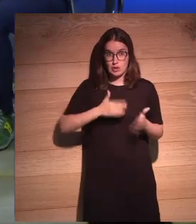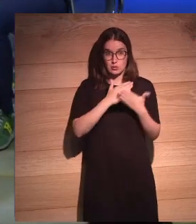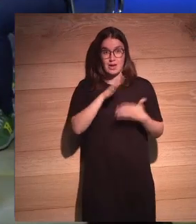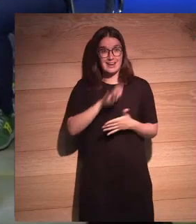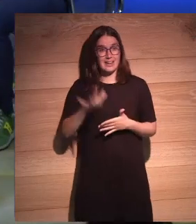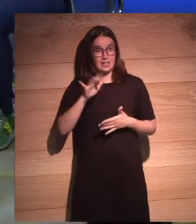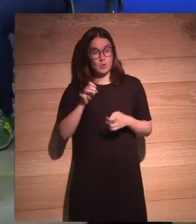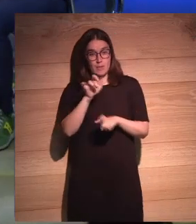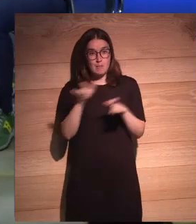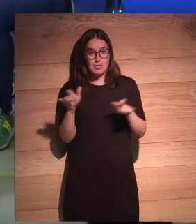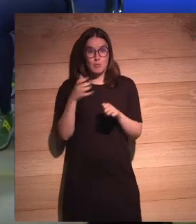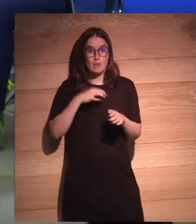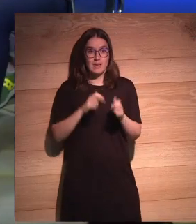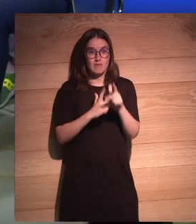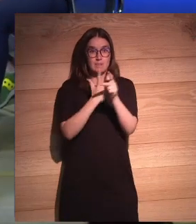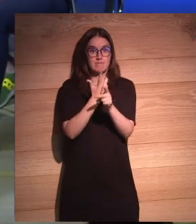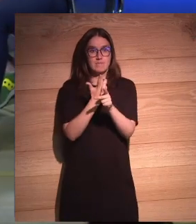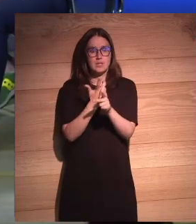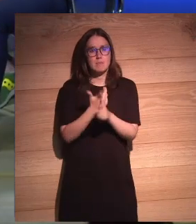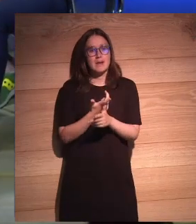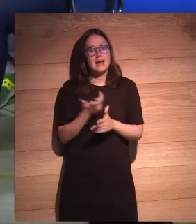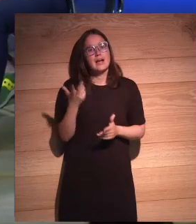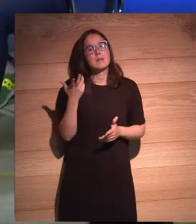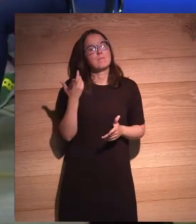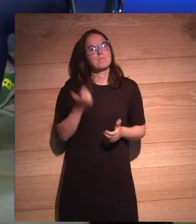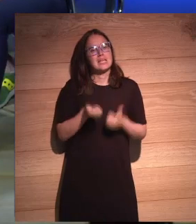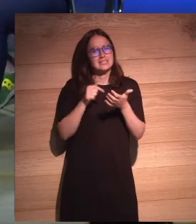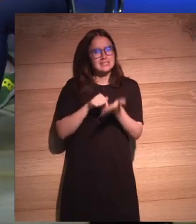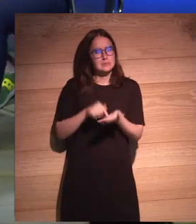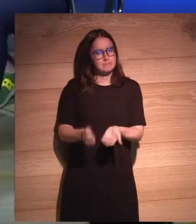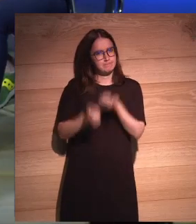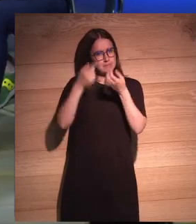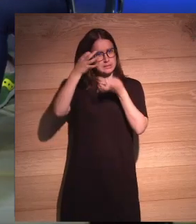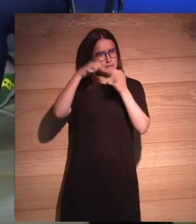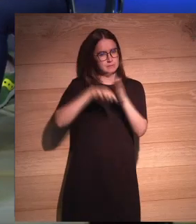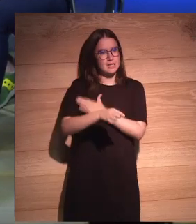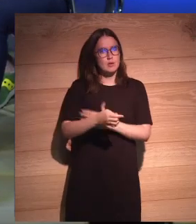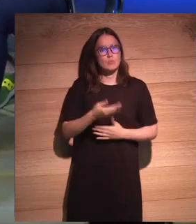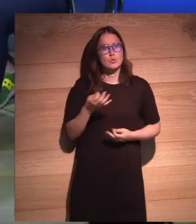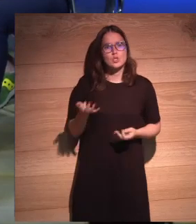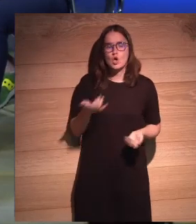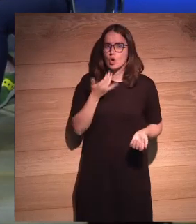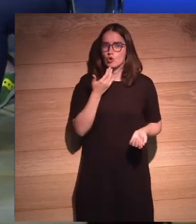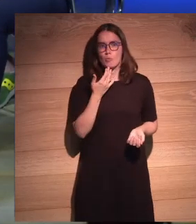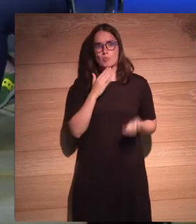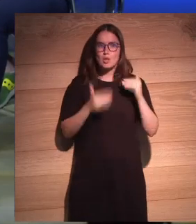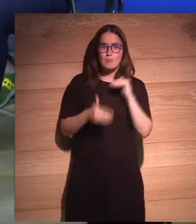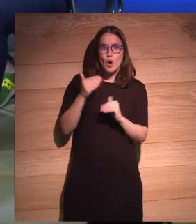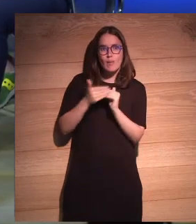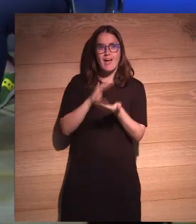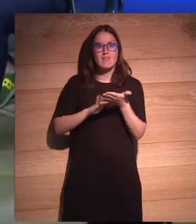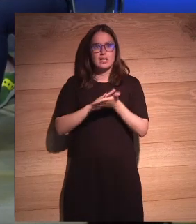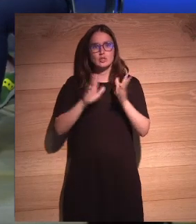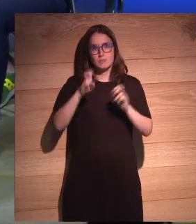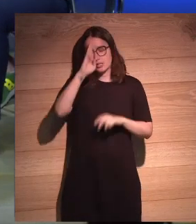incluso a gente que no está siguiendo en streaming. Y para incidir más en este punto, hay mucho hype, ¿no? Hay mucha moda, tendencia hablando